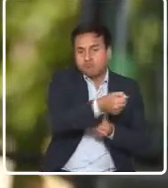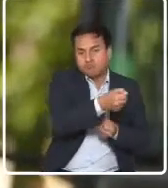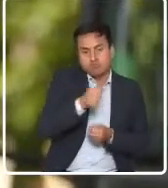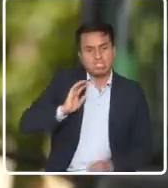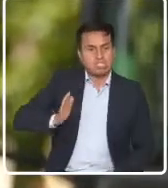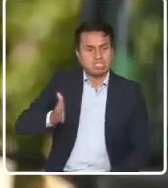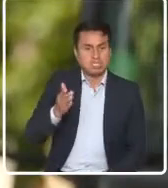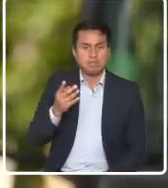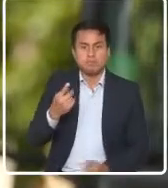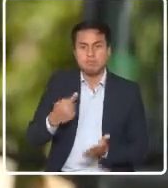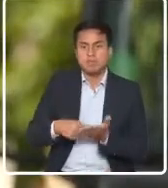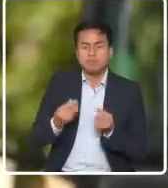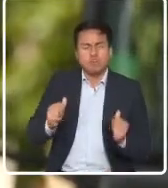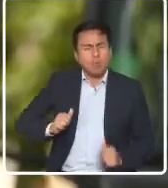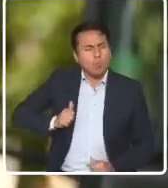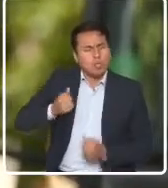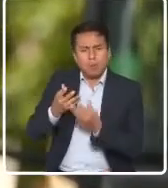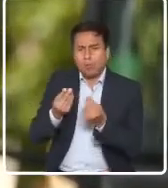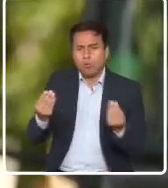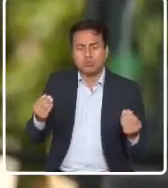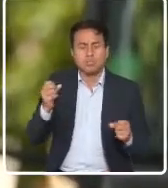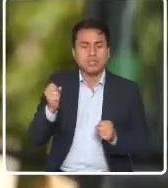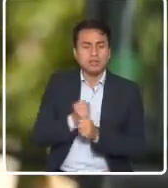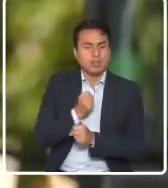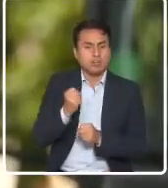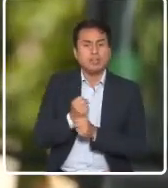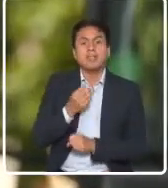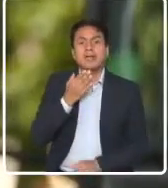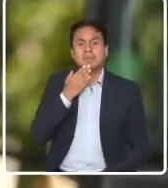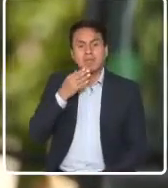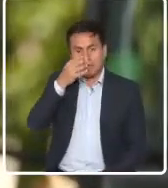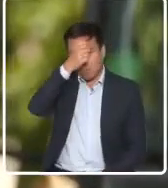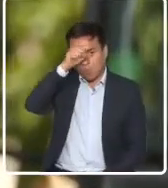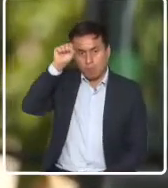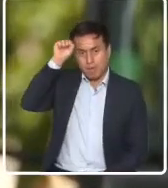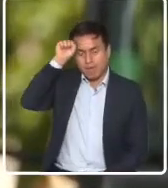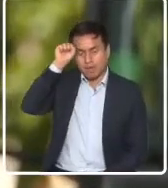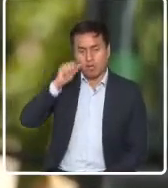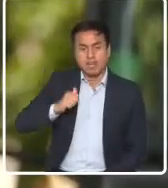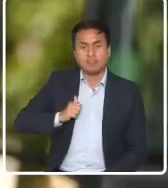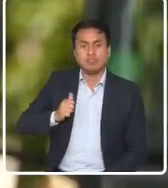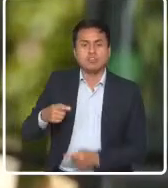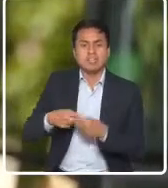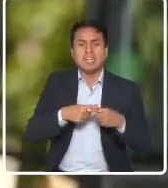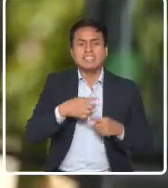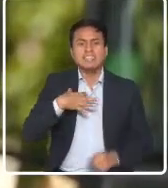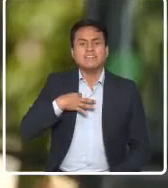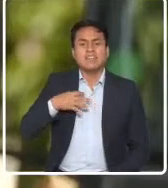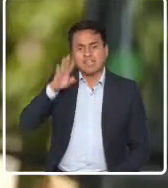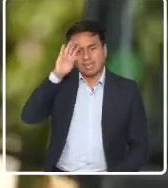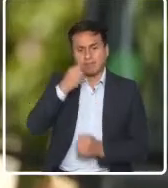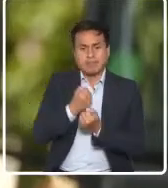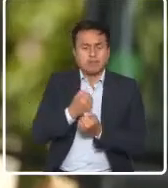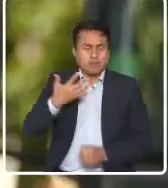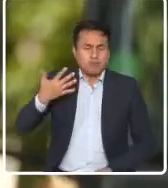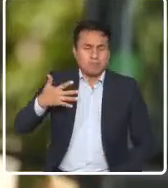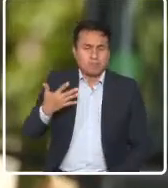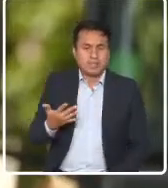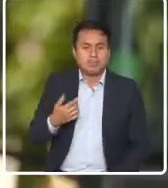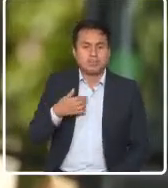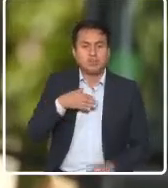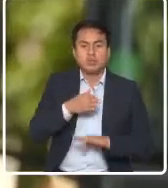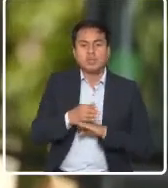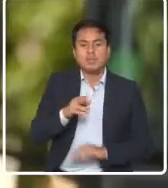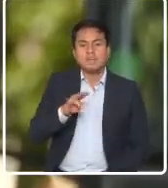siguen haciendo miles de voluntarios y trabajadores también de bomberos, del ejército, de la sociedad civil, de carabineros, es fundamental. Estuve